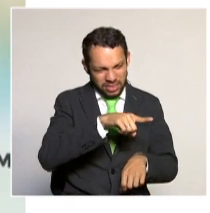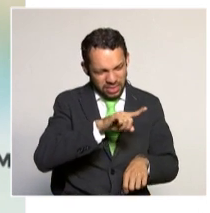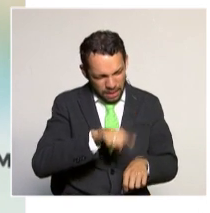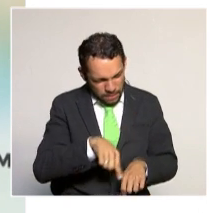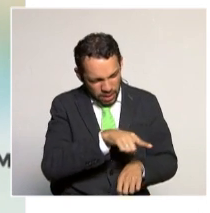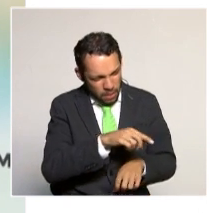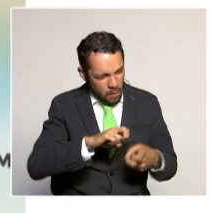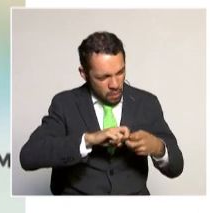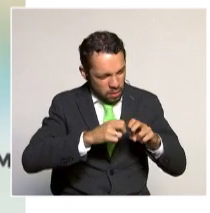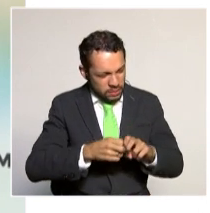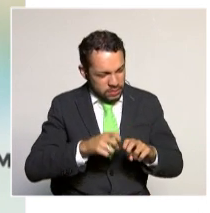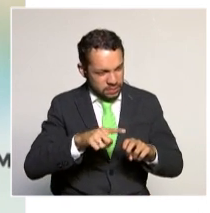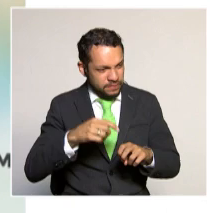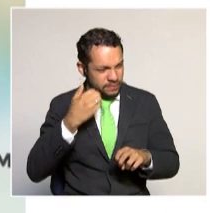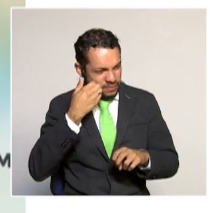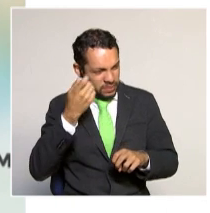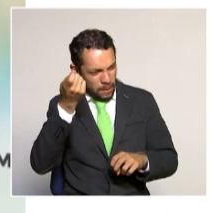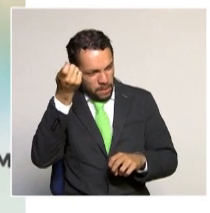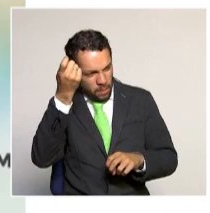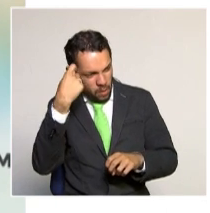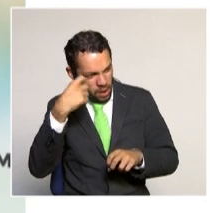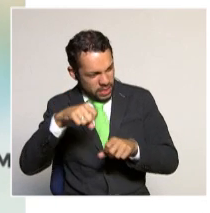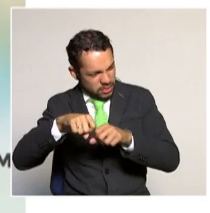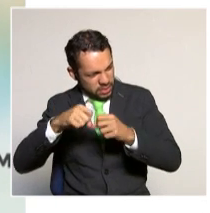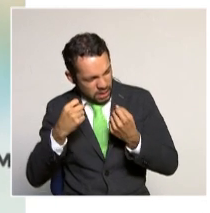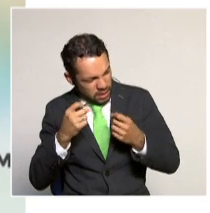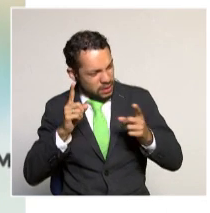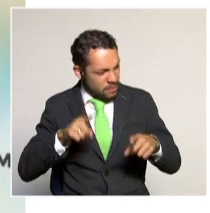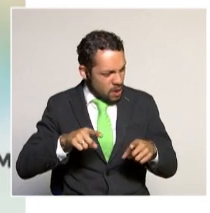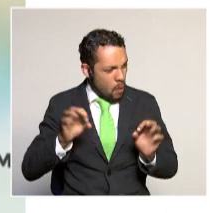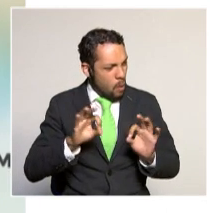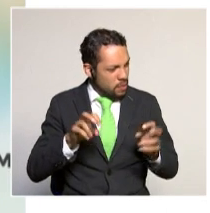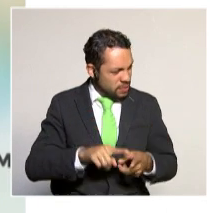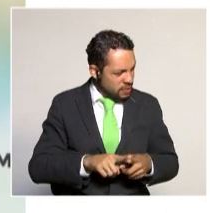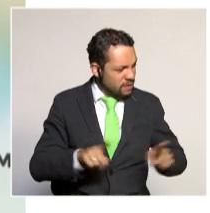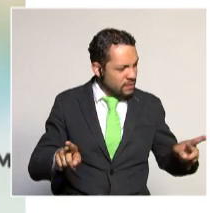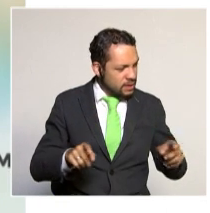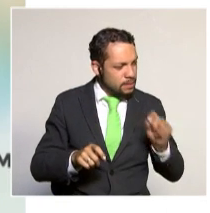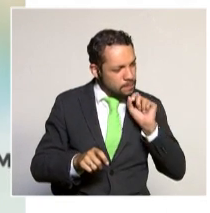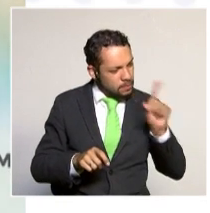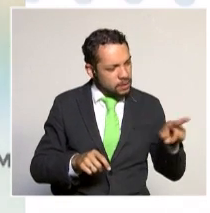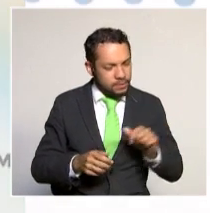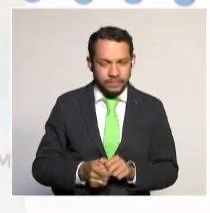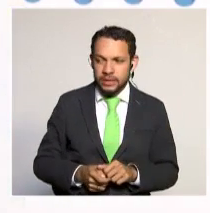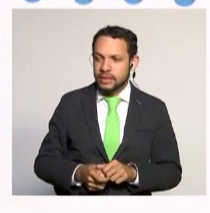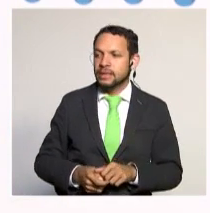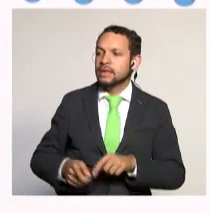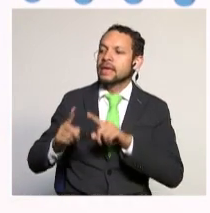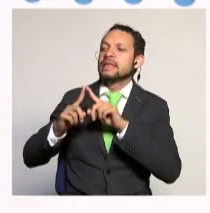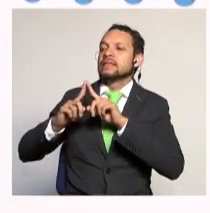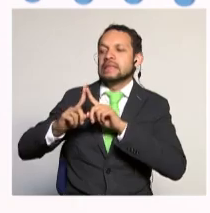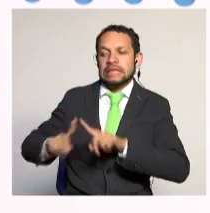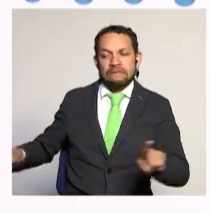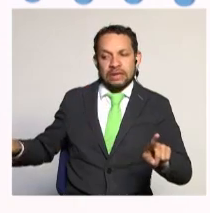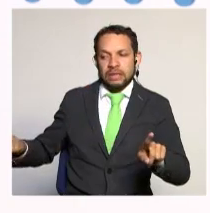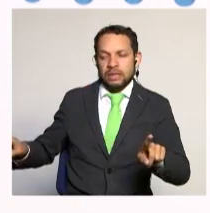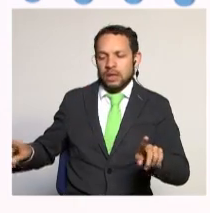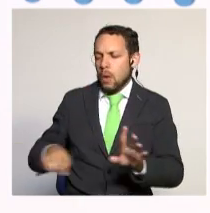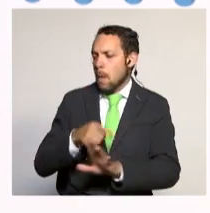a el Alzheimer. ¿Es una enfermedad distinta? No, serían enfermedades